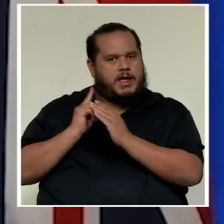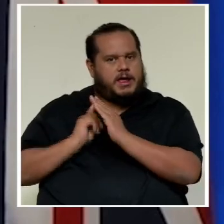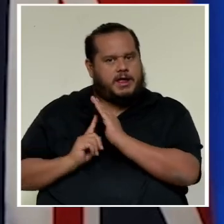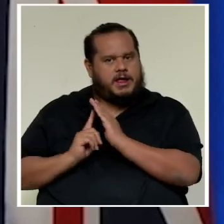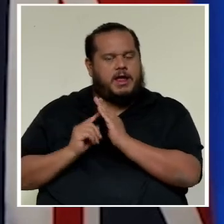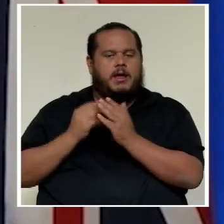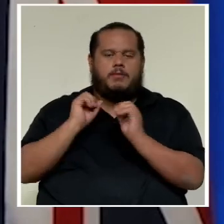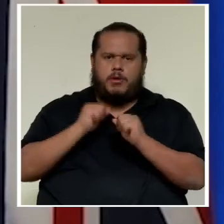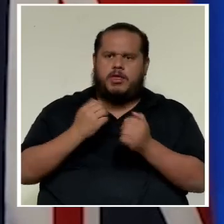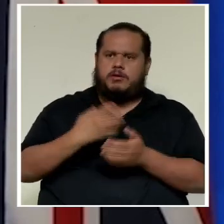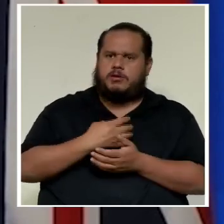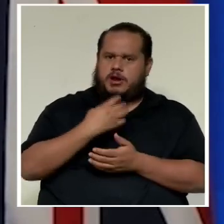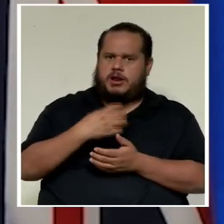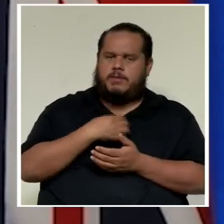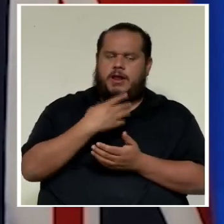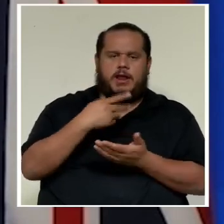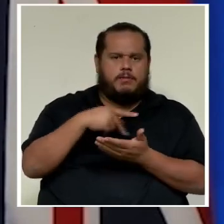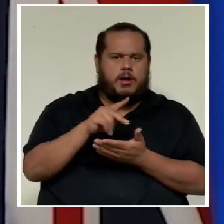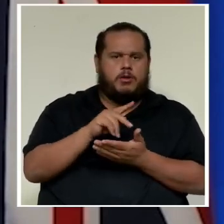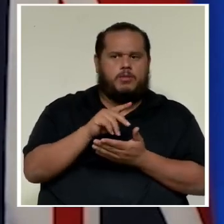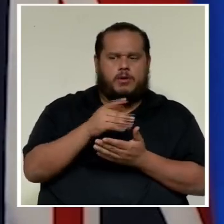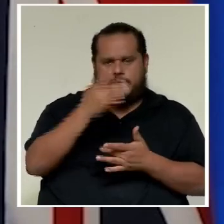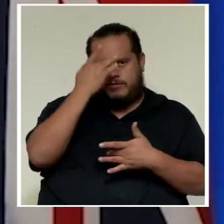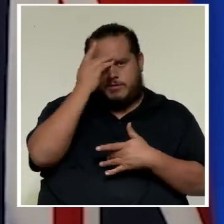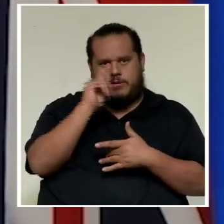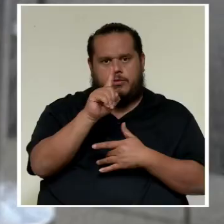reclamar el pago por enfermedad por un mes más.